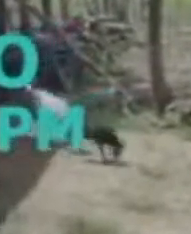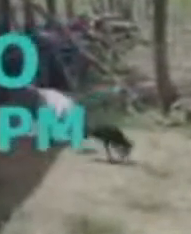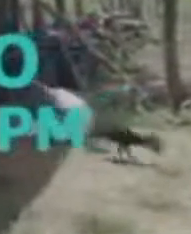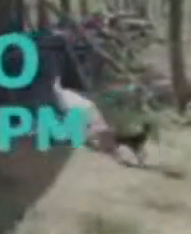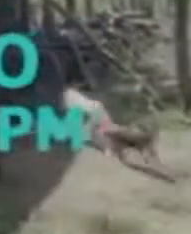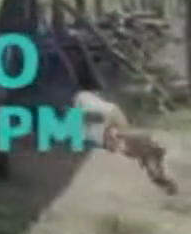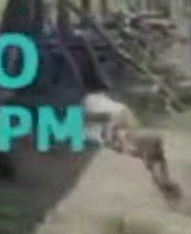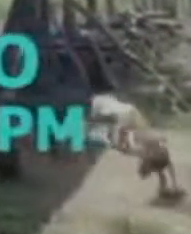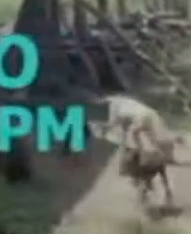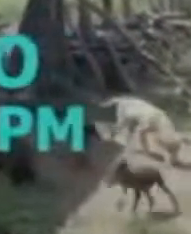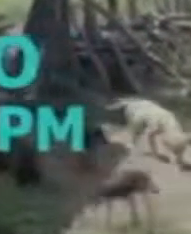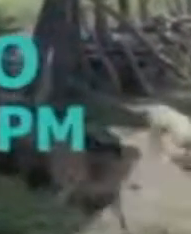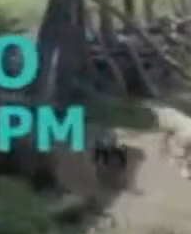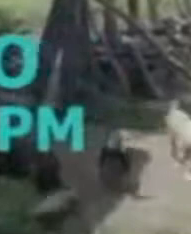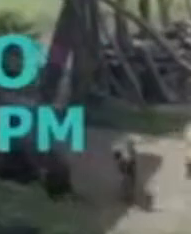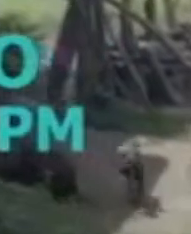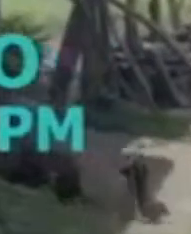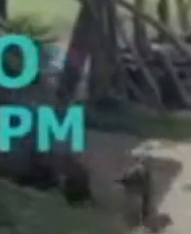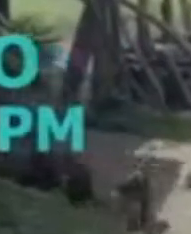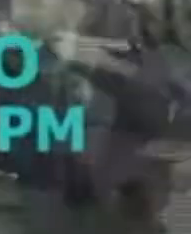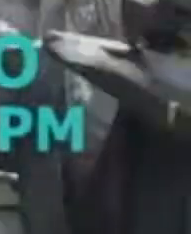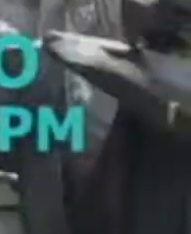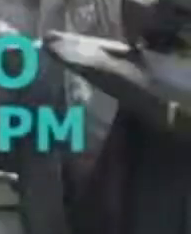29 de mayo, 4:30 de la tarde.